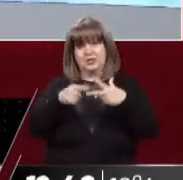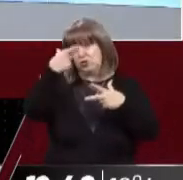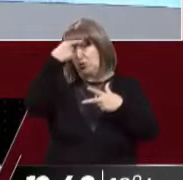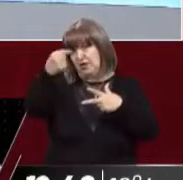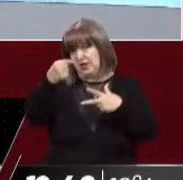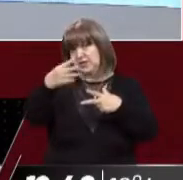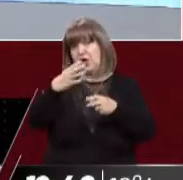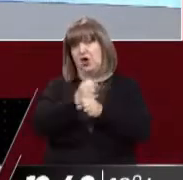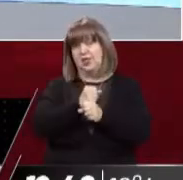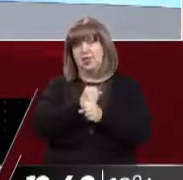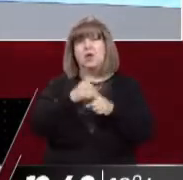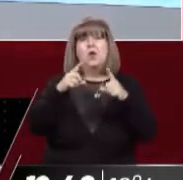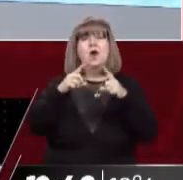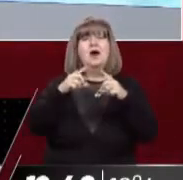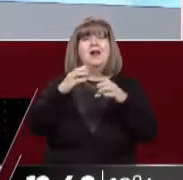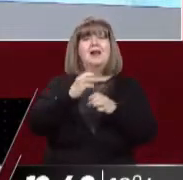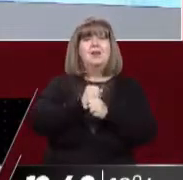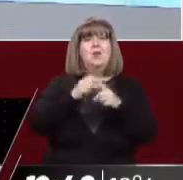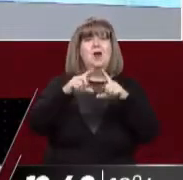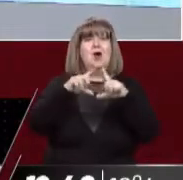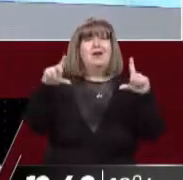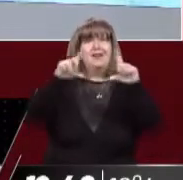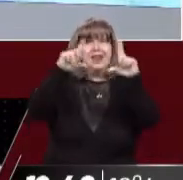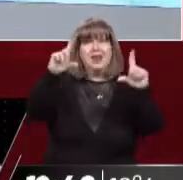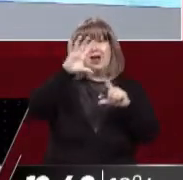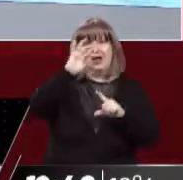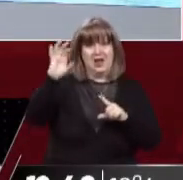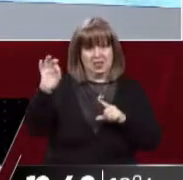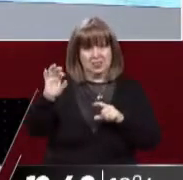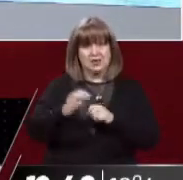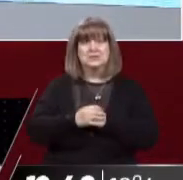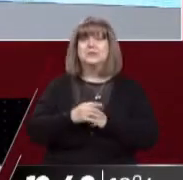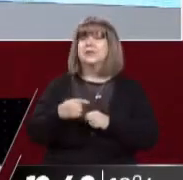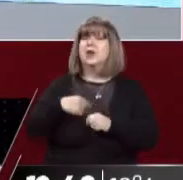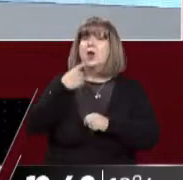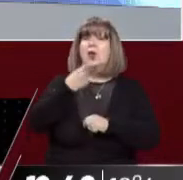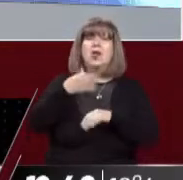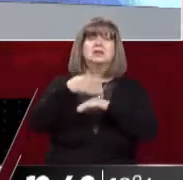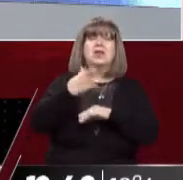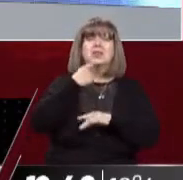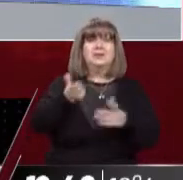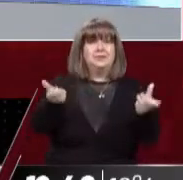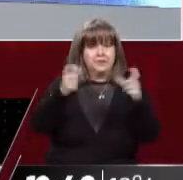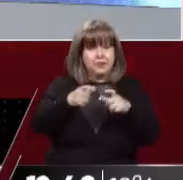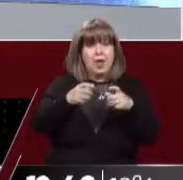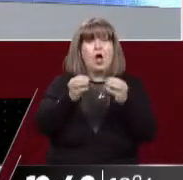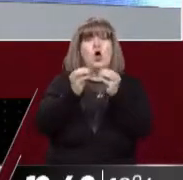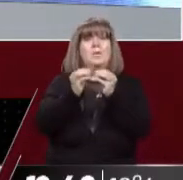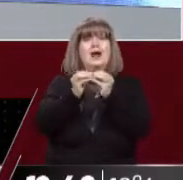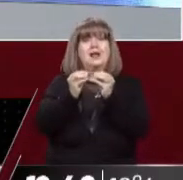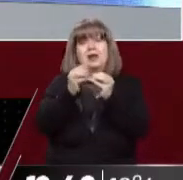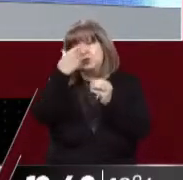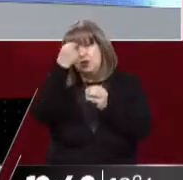que de alguna manera hay que atacarlo el problema. Bueno, cerranos con esto, Juli, por favor. ¿Nos decías que hay una convocatoria de los compañeros de esta